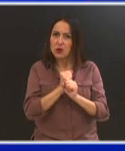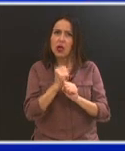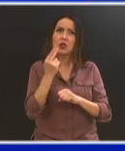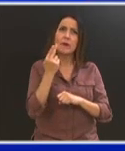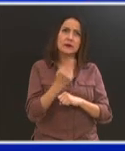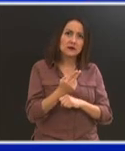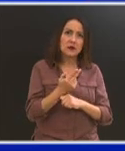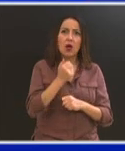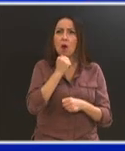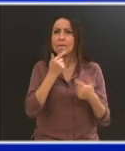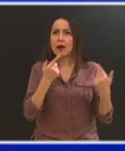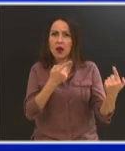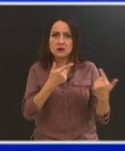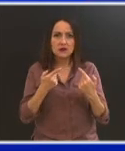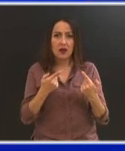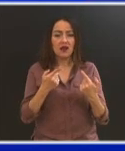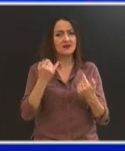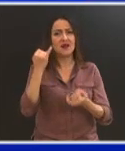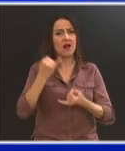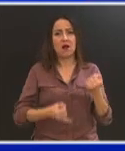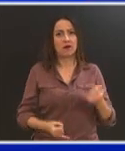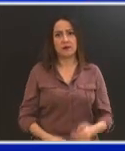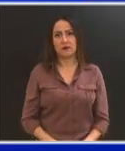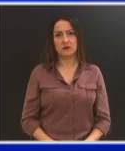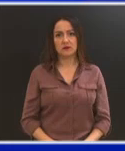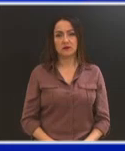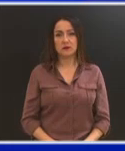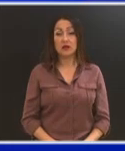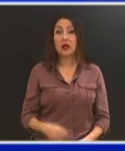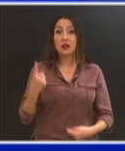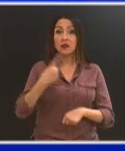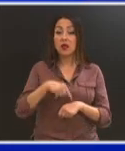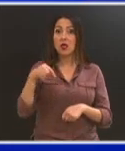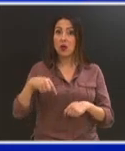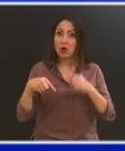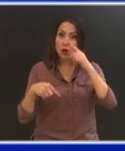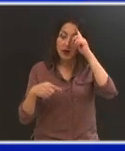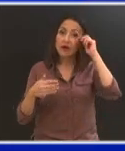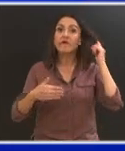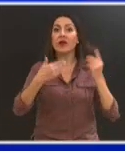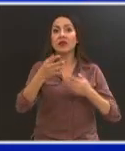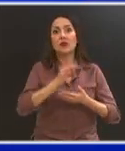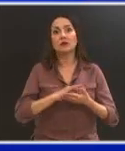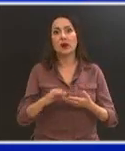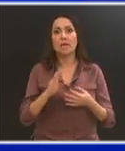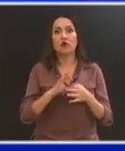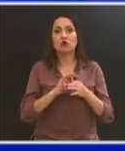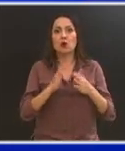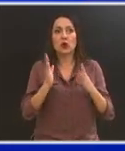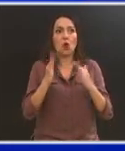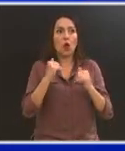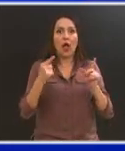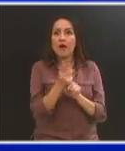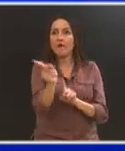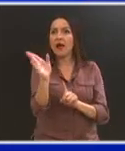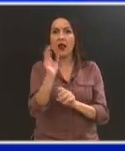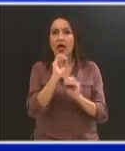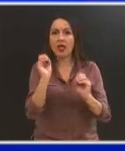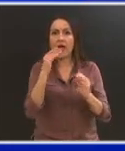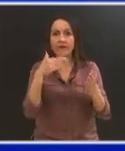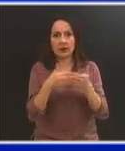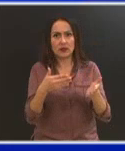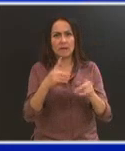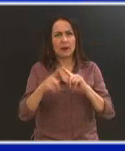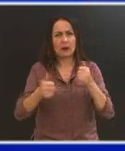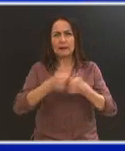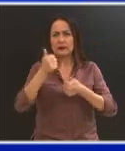homicidios, de balaceras se termine. Vimos que, bueno, el día de hoy nuevamente frente a una escuela, por dicha no hubo daño colateral, sin embargo en la mayoría